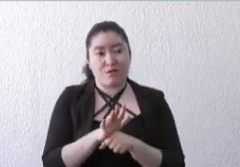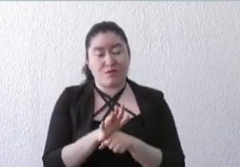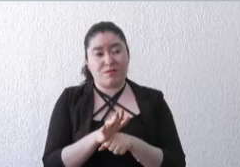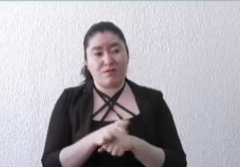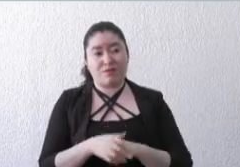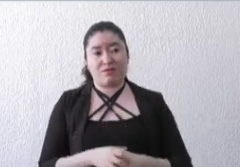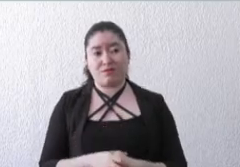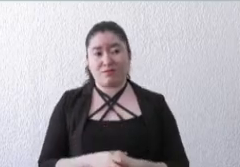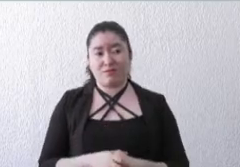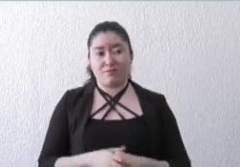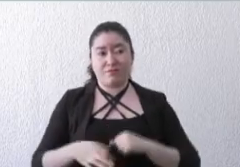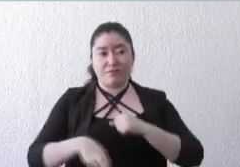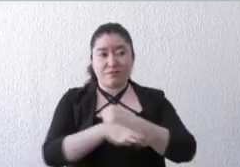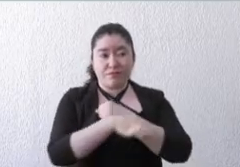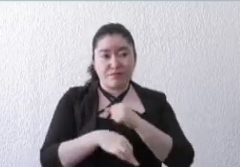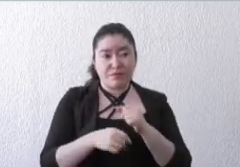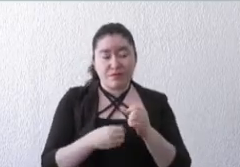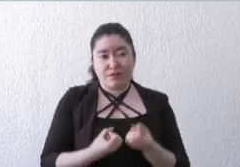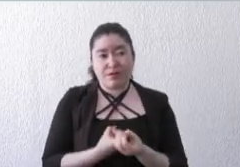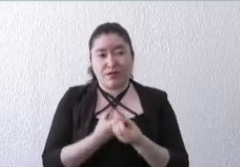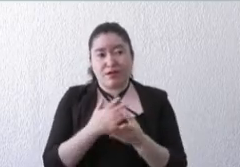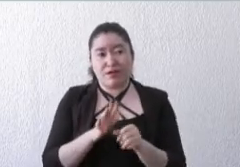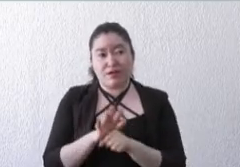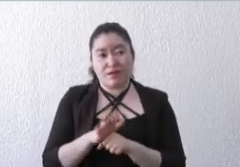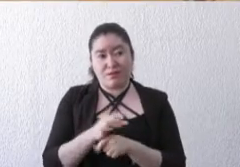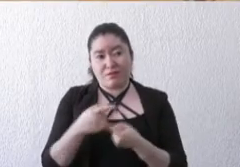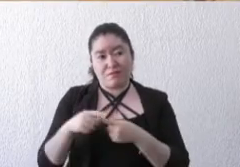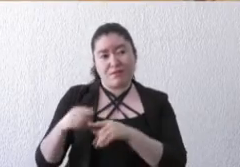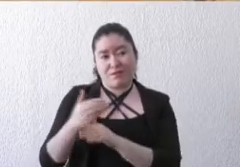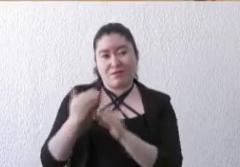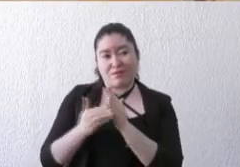y se recrea el futuro de la Ciudad de México. Muchas gracias.